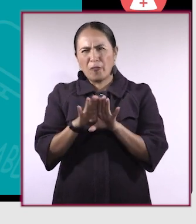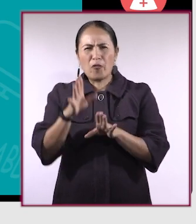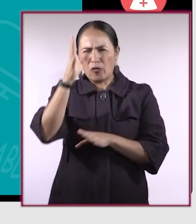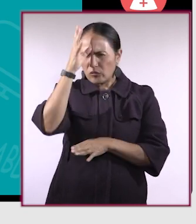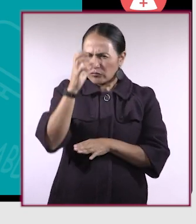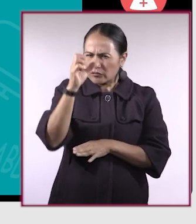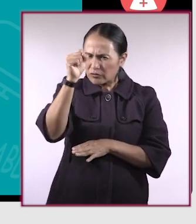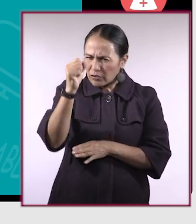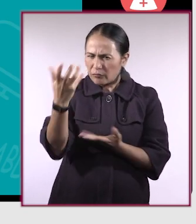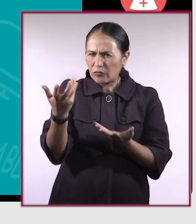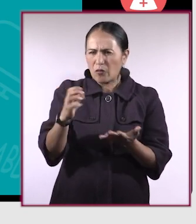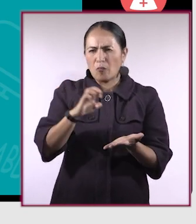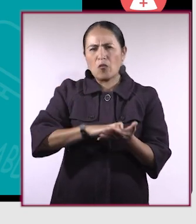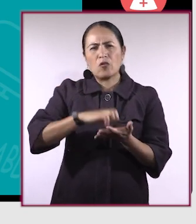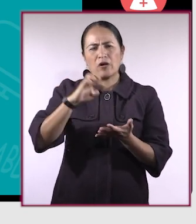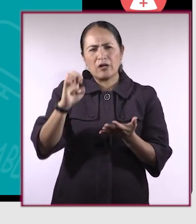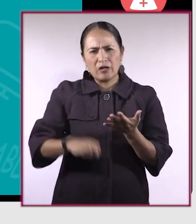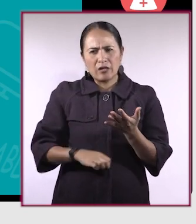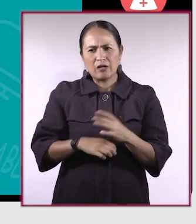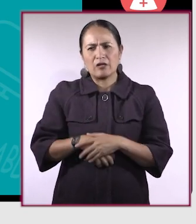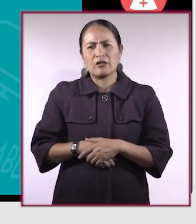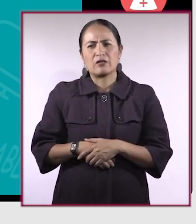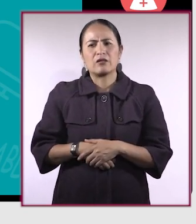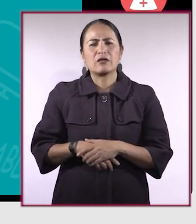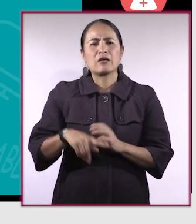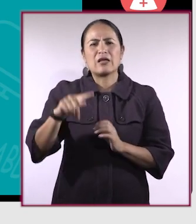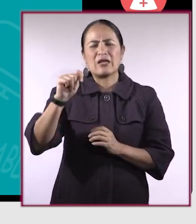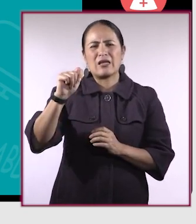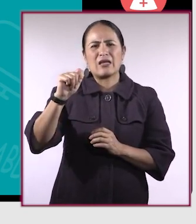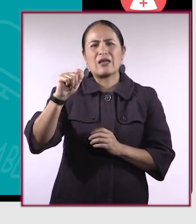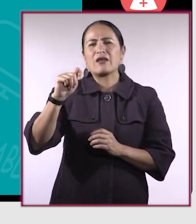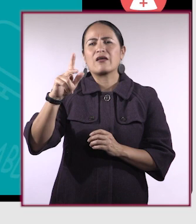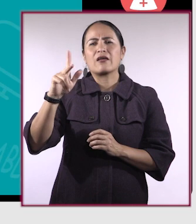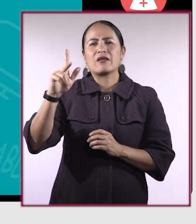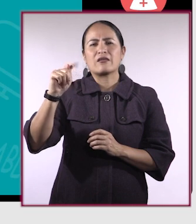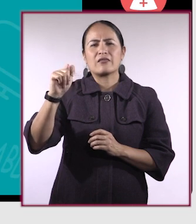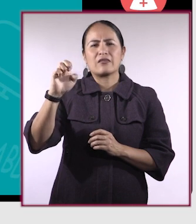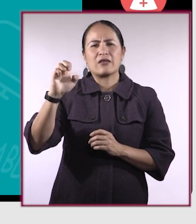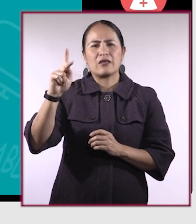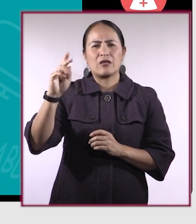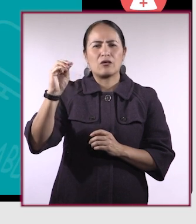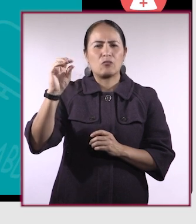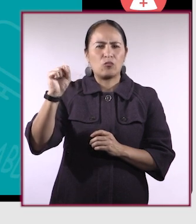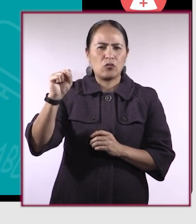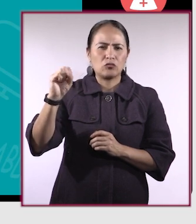manera, ¿sí? En este caso, pues por ejemplo, vemos Tepozocuili, ¿sí?